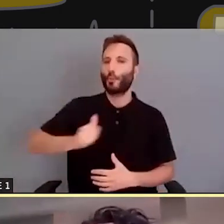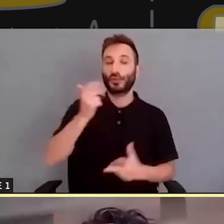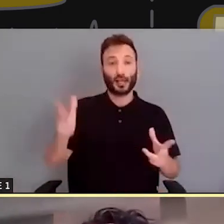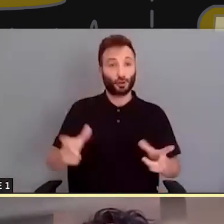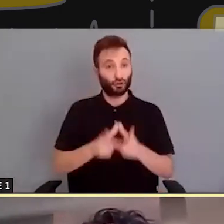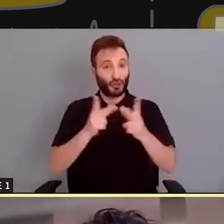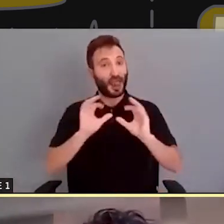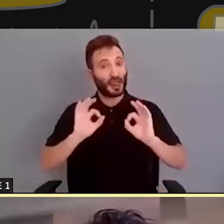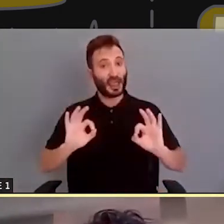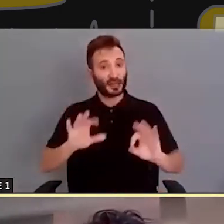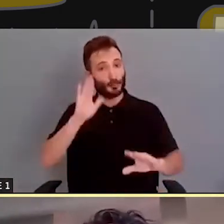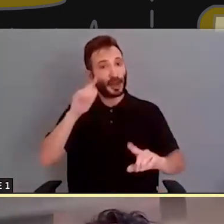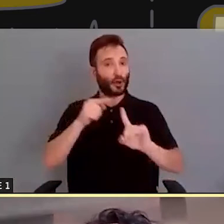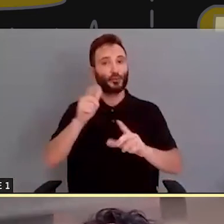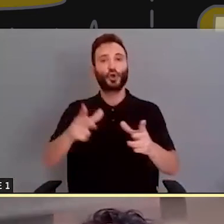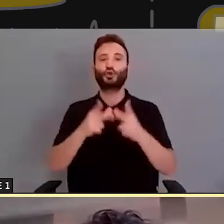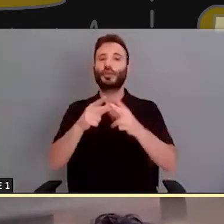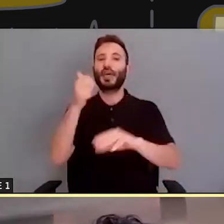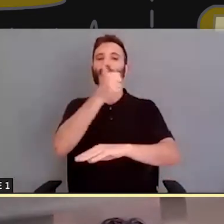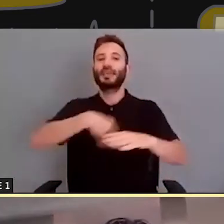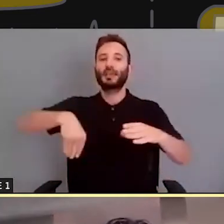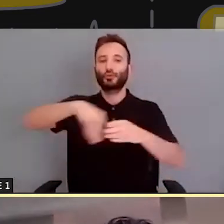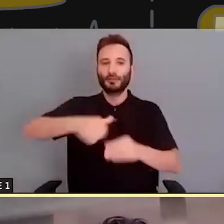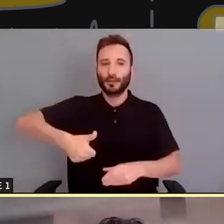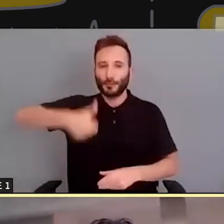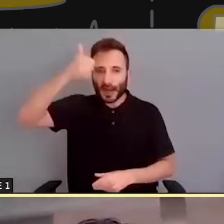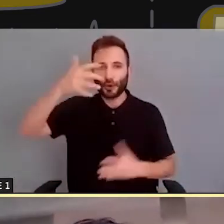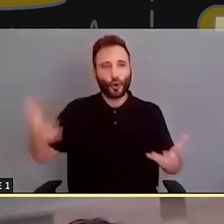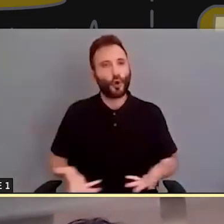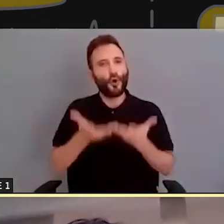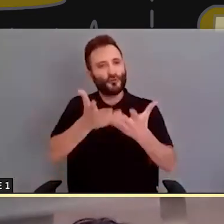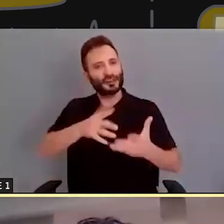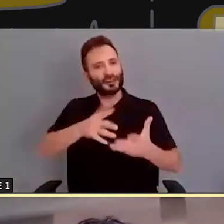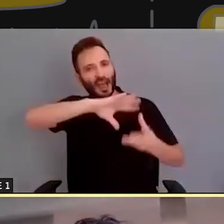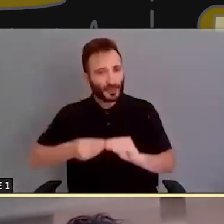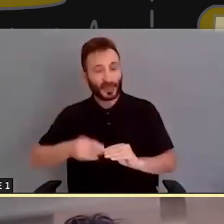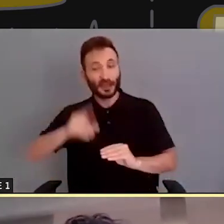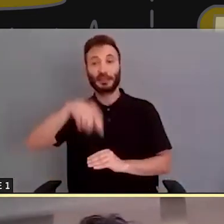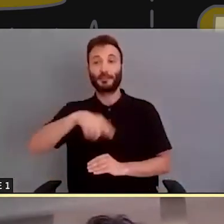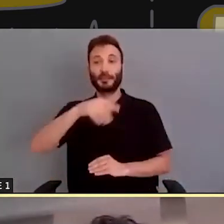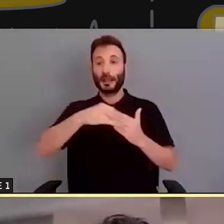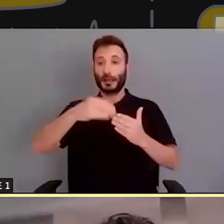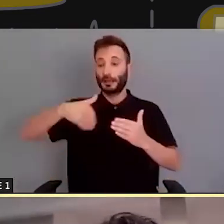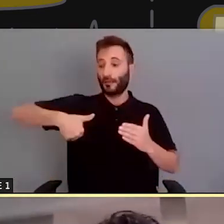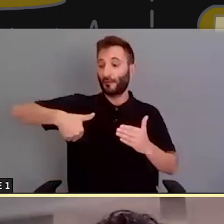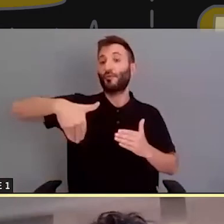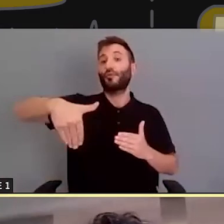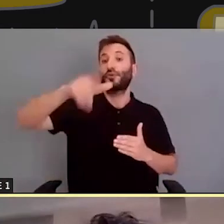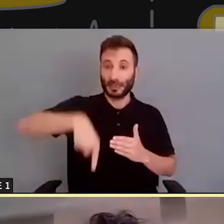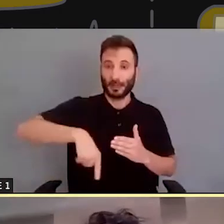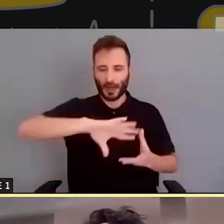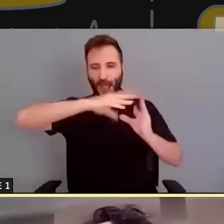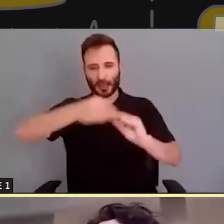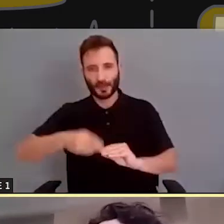una oferta más inclusiva, más justa, más adaptada, pero no solo a los clientes de hoy, sino a los clientes que hemos visto que vendrán mañana. Y también es una